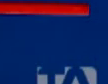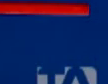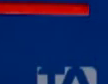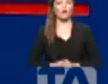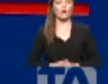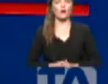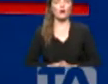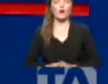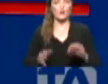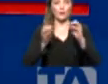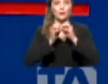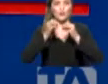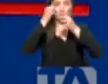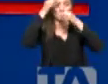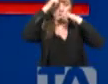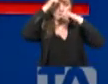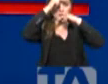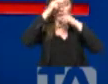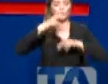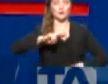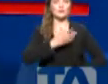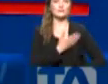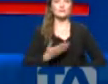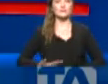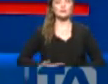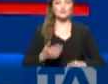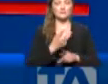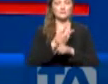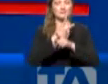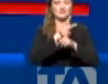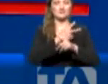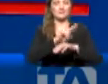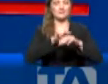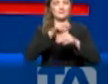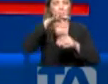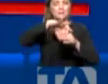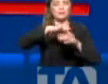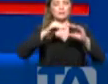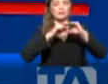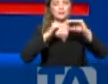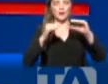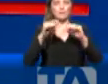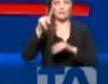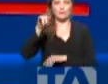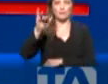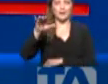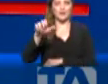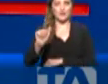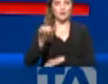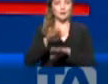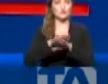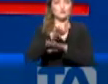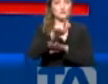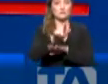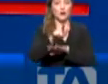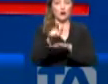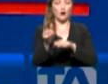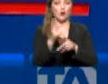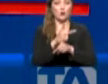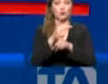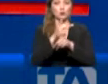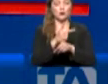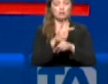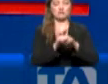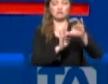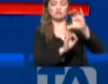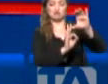Estamos de vuelta con más noticias. El vicepresidente del Consejo Nacional Electoral, Enrique Pita, acusó al presidente del Consejo de Participación Ciudadana,